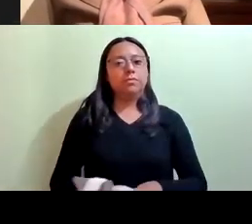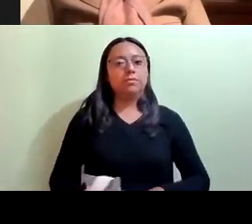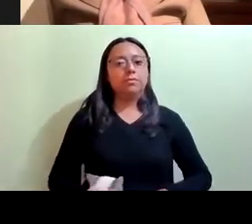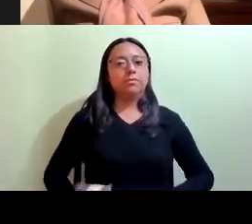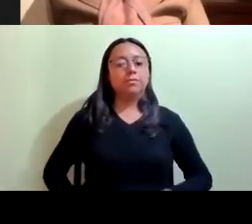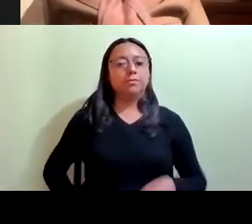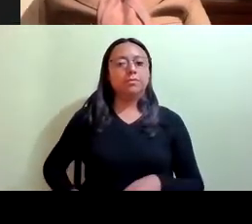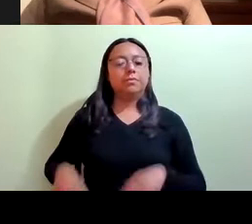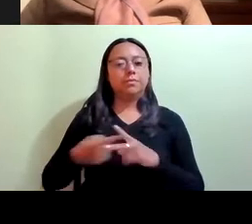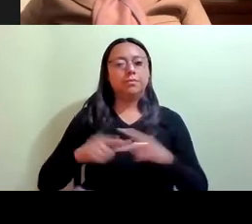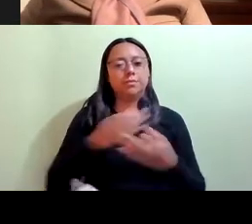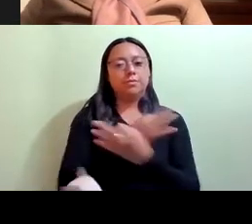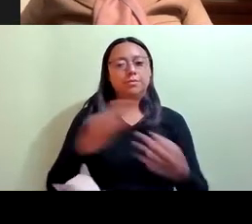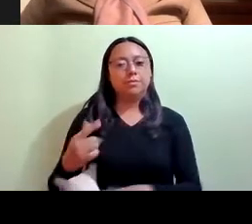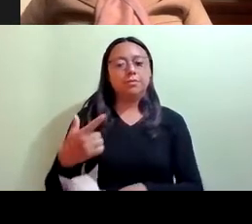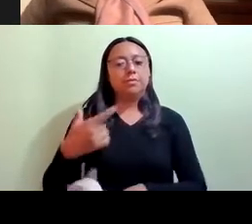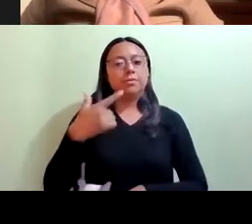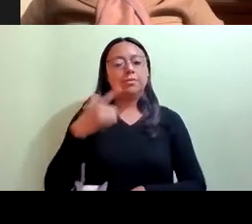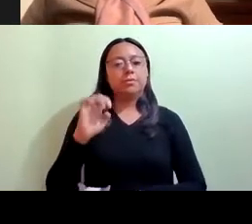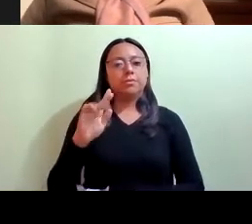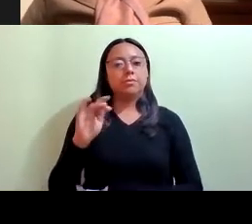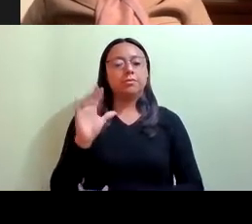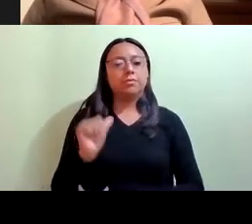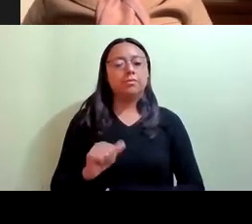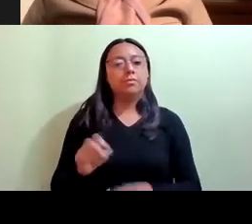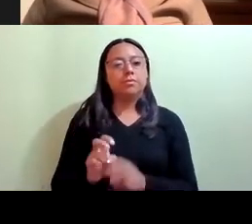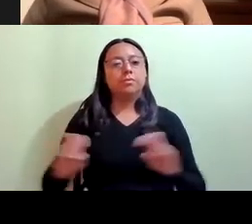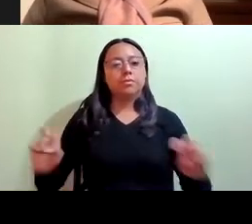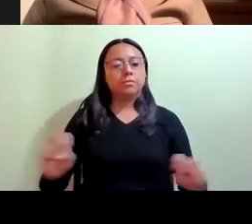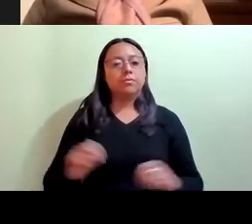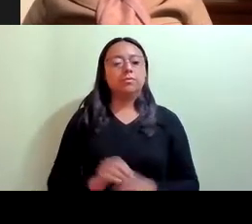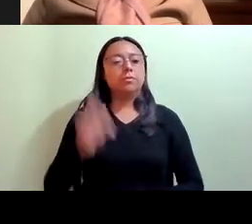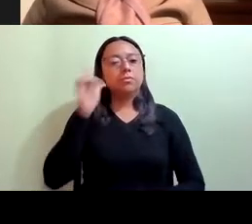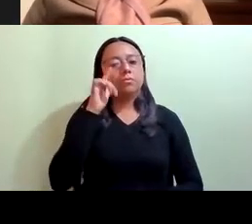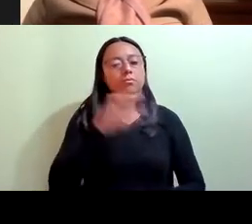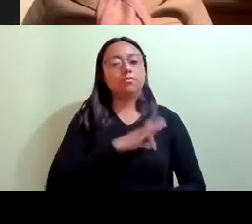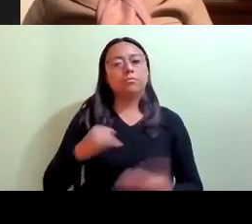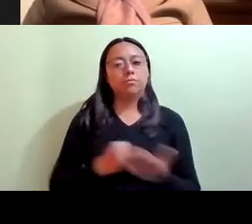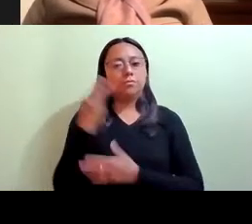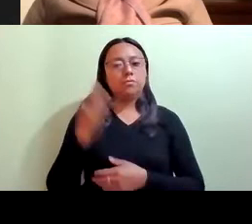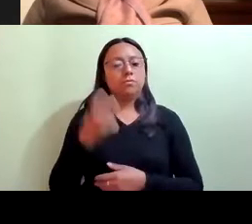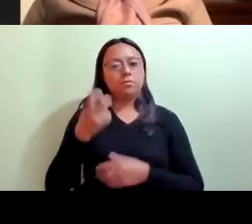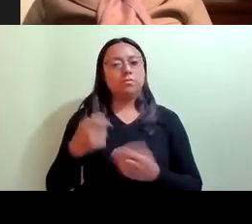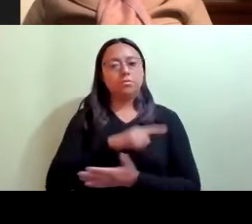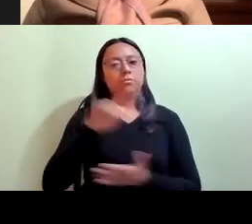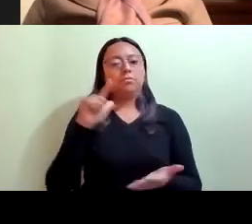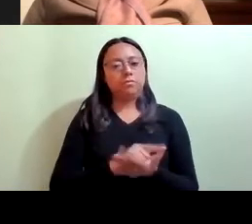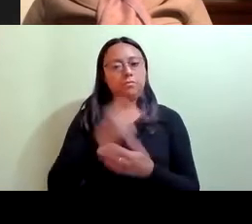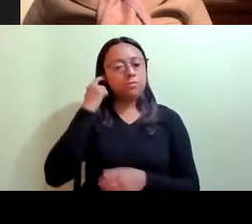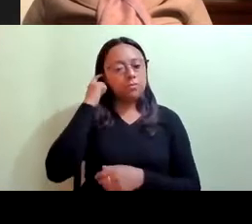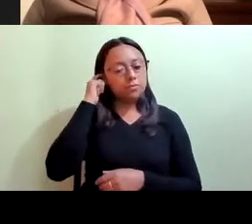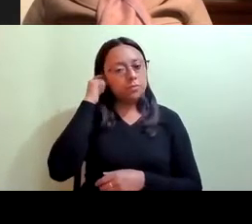Gaceta Parlamentaria. Entonces, el día de mañana estaríamos dictaminando esta ley que además entraría en